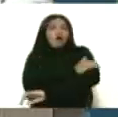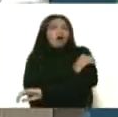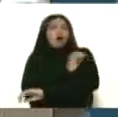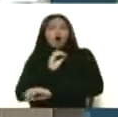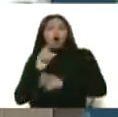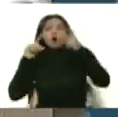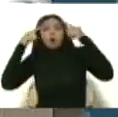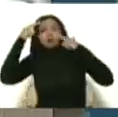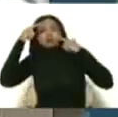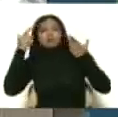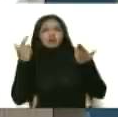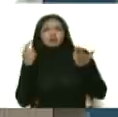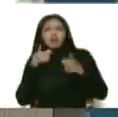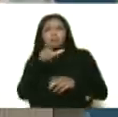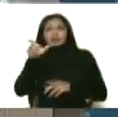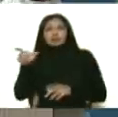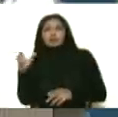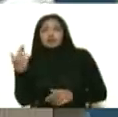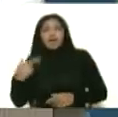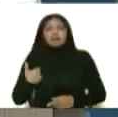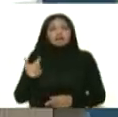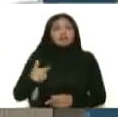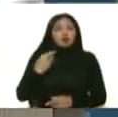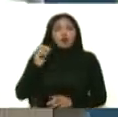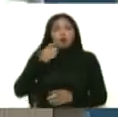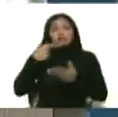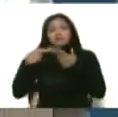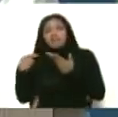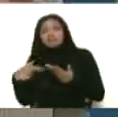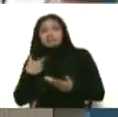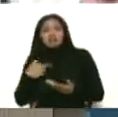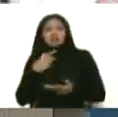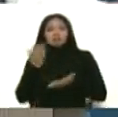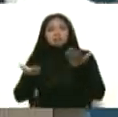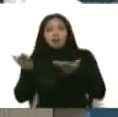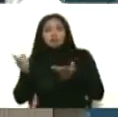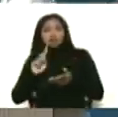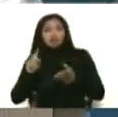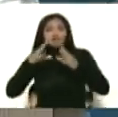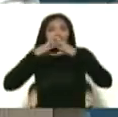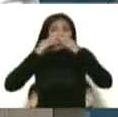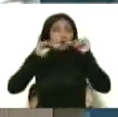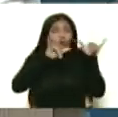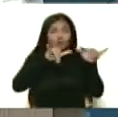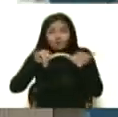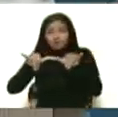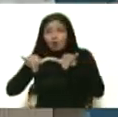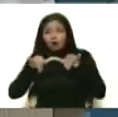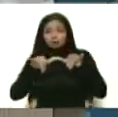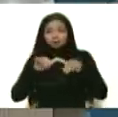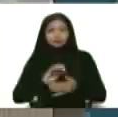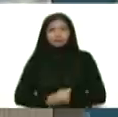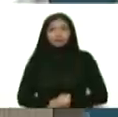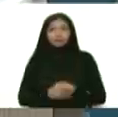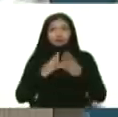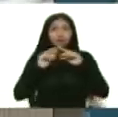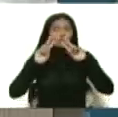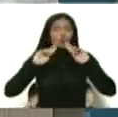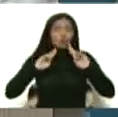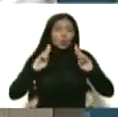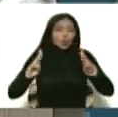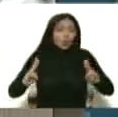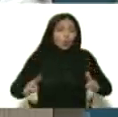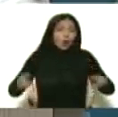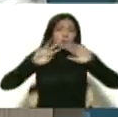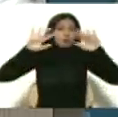gente de derecha, ni es la gente que practica una religión u otra religión. Somos todos y todas. Es toda la humanidad, es